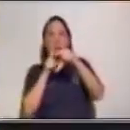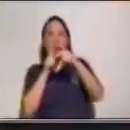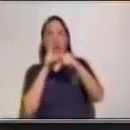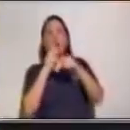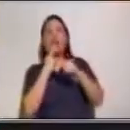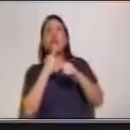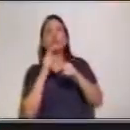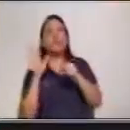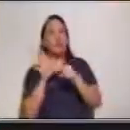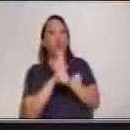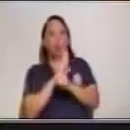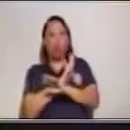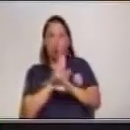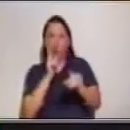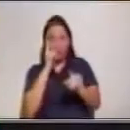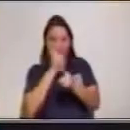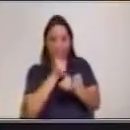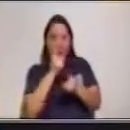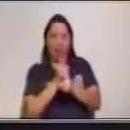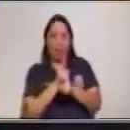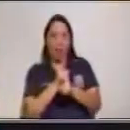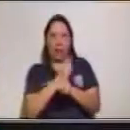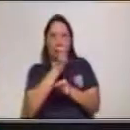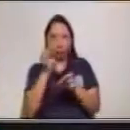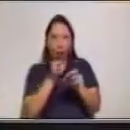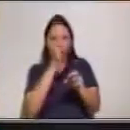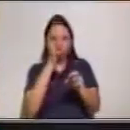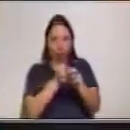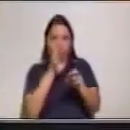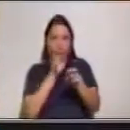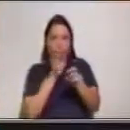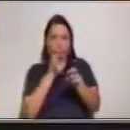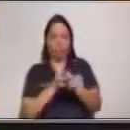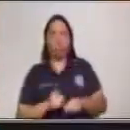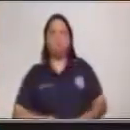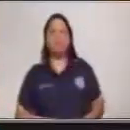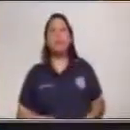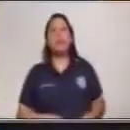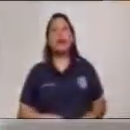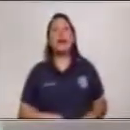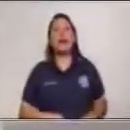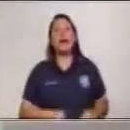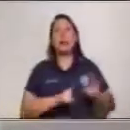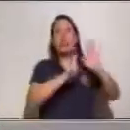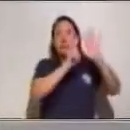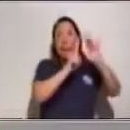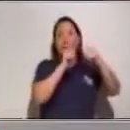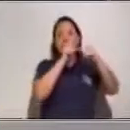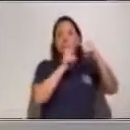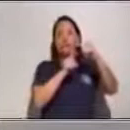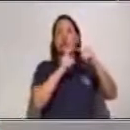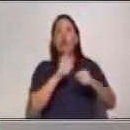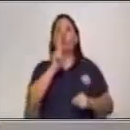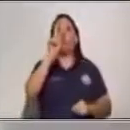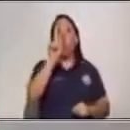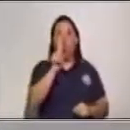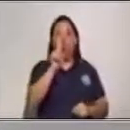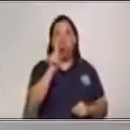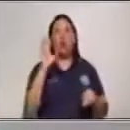un resultado exacto. Es decir, los divisores de 6 pueden ser 1,